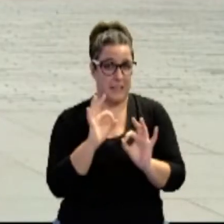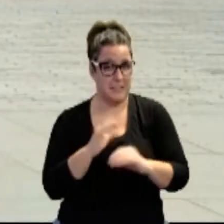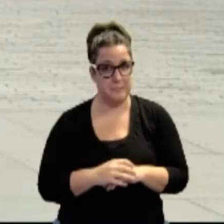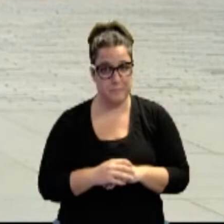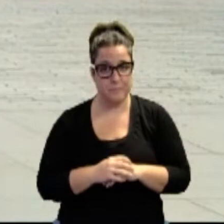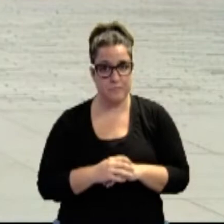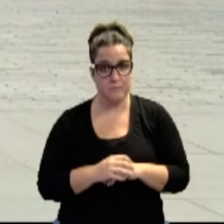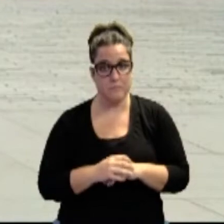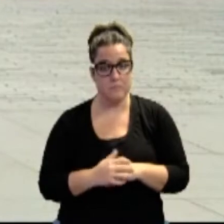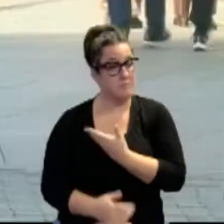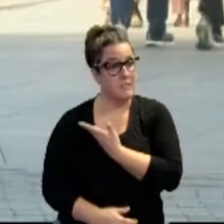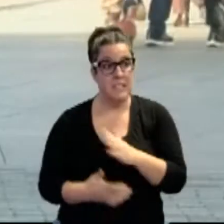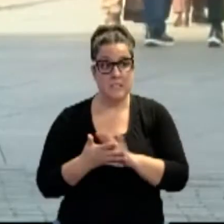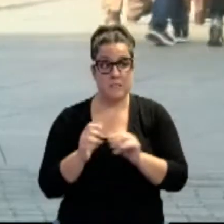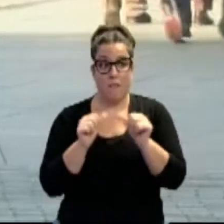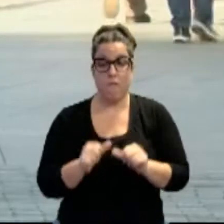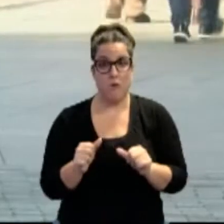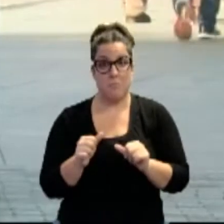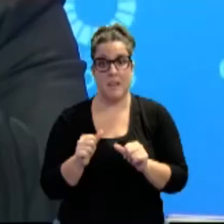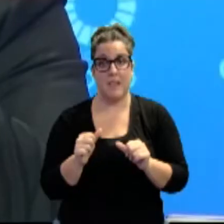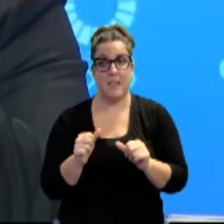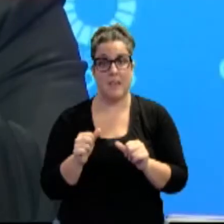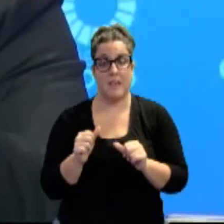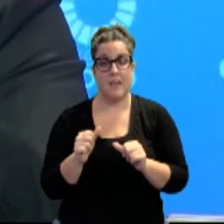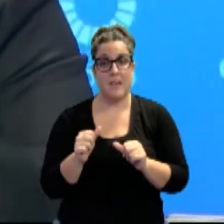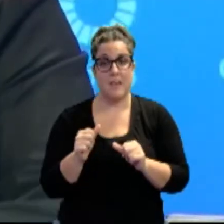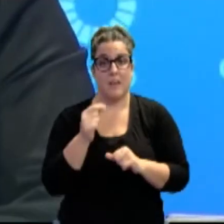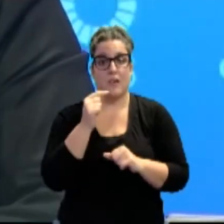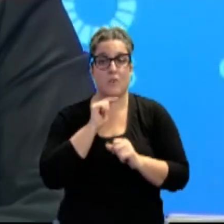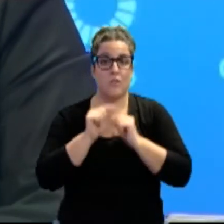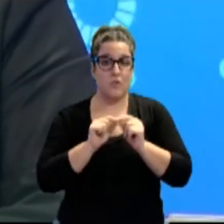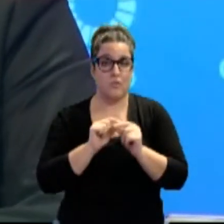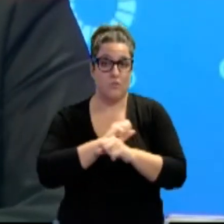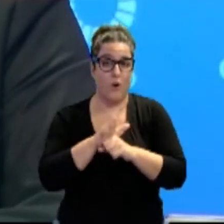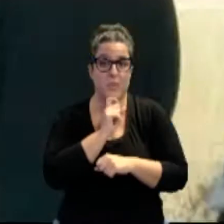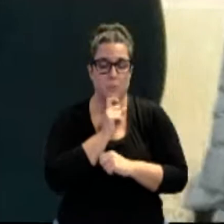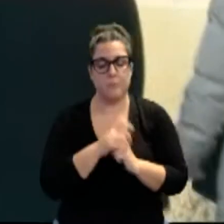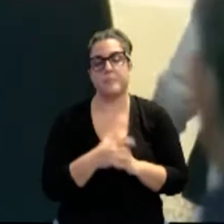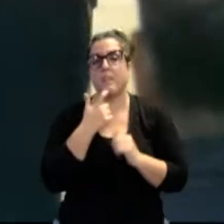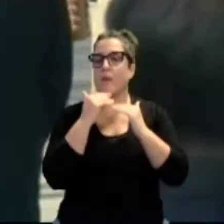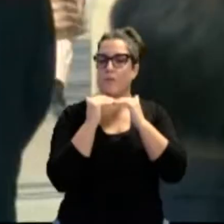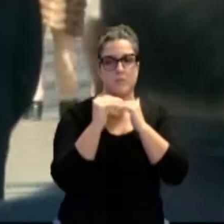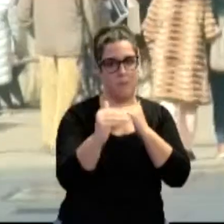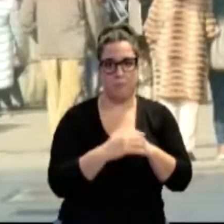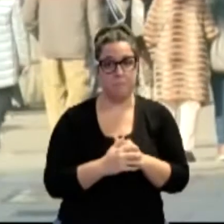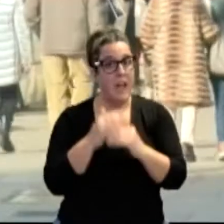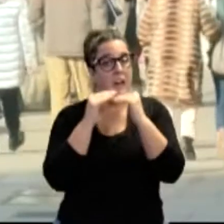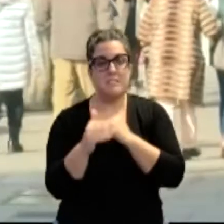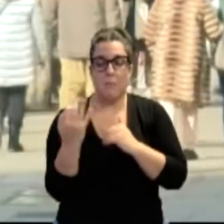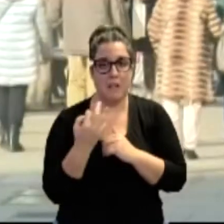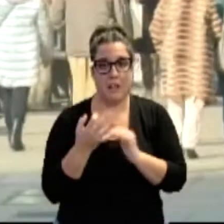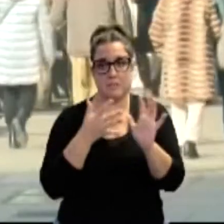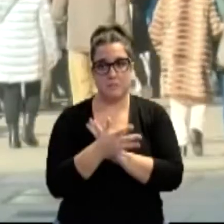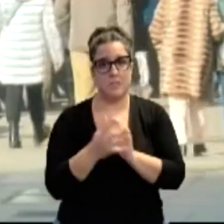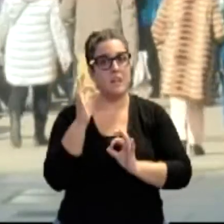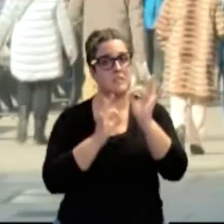Esta es la fotografía del COVID en Navarra en el último mes. Los datos ratifican esa línea de moderación de meseta. Una estabilización en la tasa de